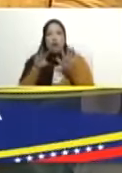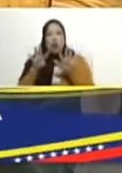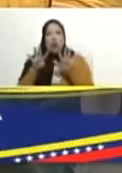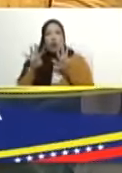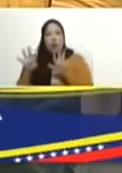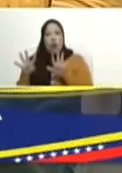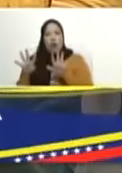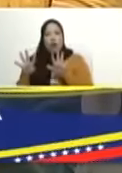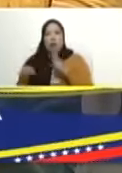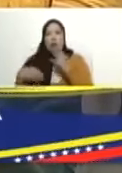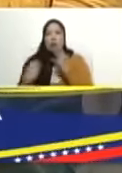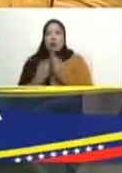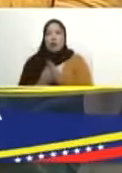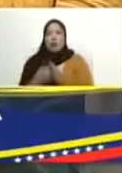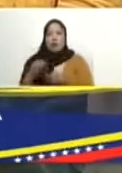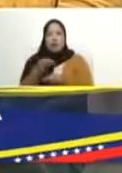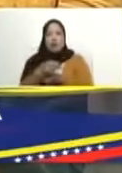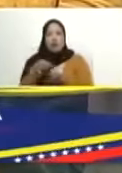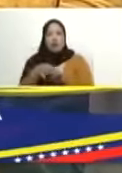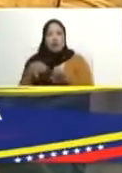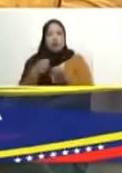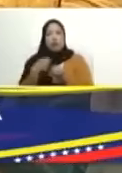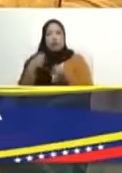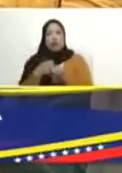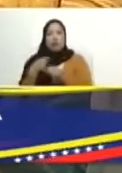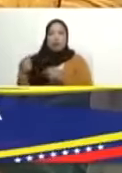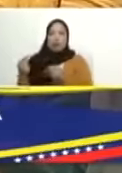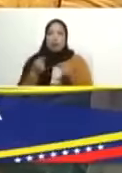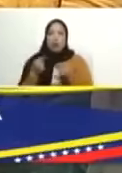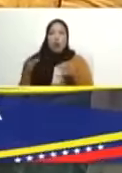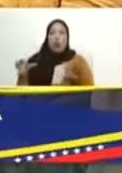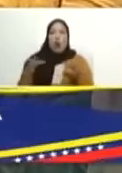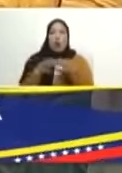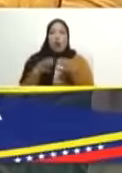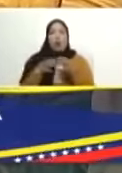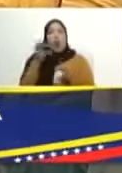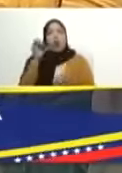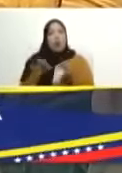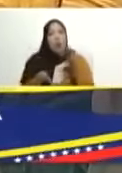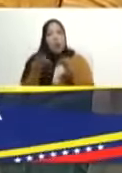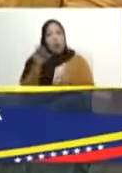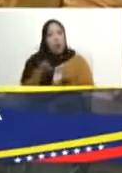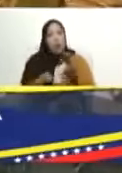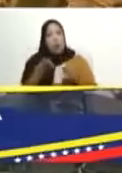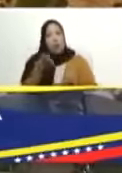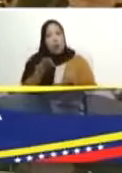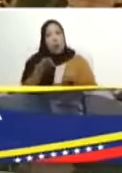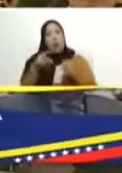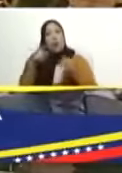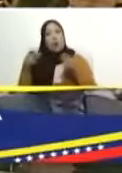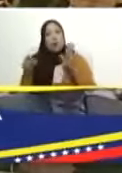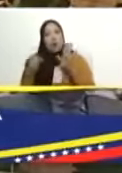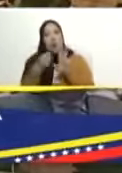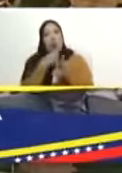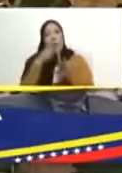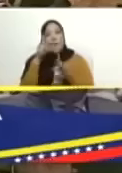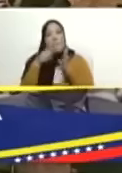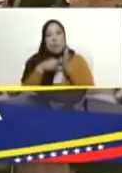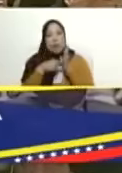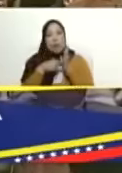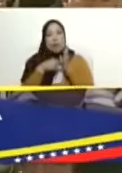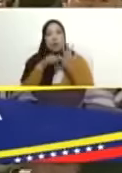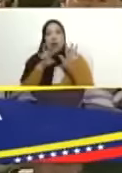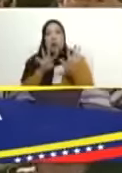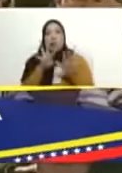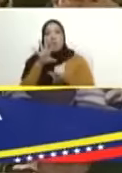tribunal, en 1899, 2 años después, se reúne el tribunal, y cuando los venezolanos vienen con su tratado de 1850... los